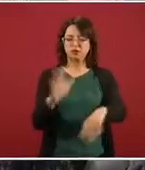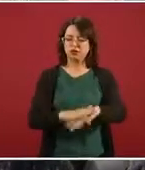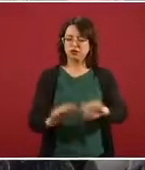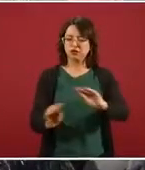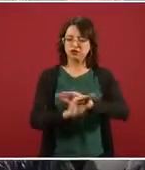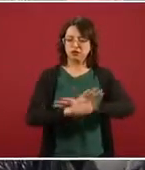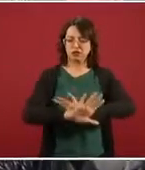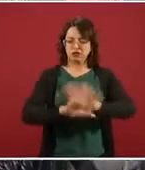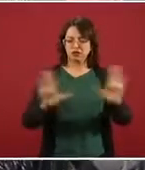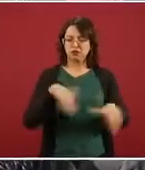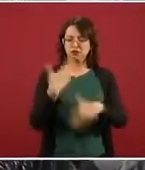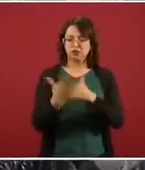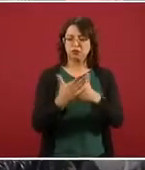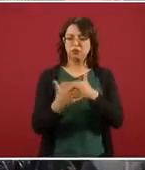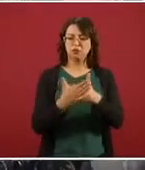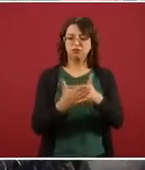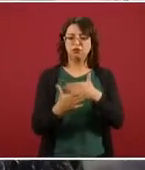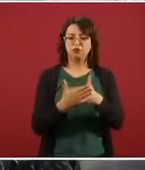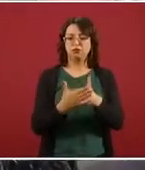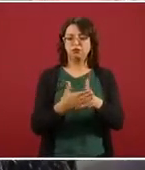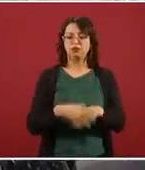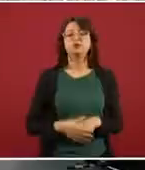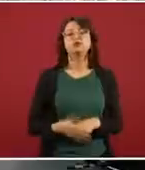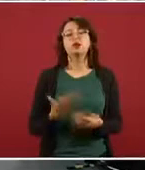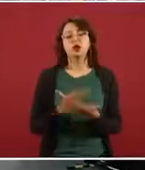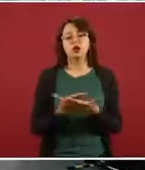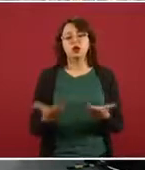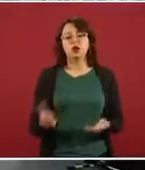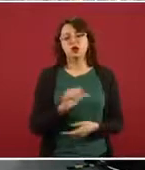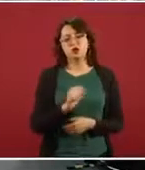usted. Bueno, ahora vamos con lo otro.